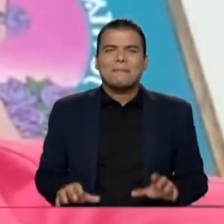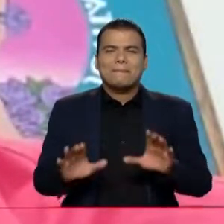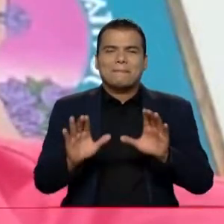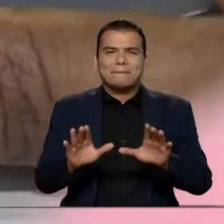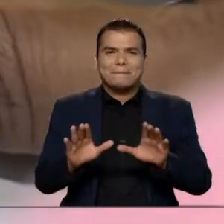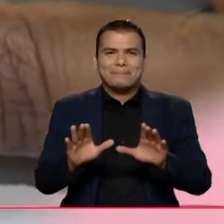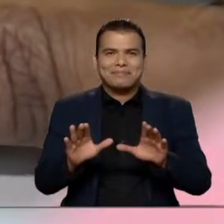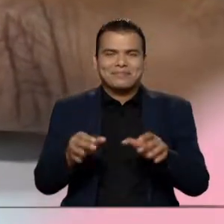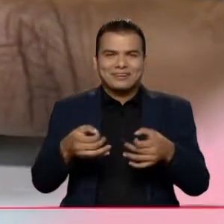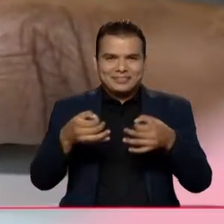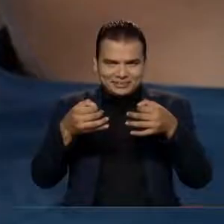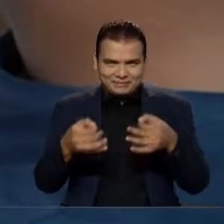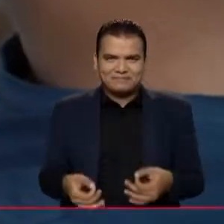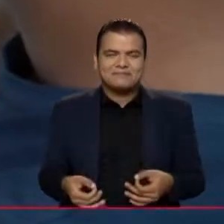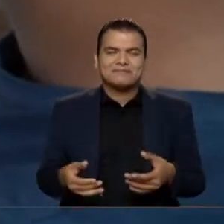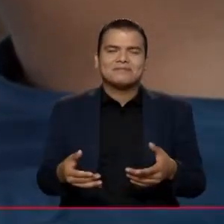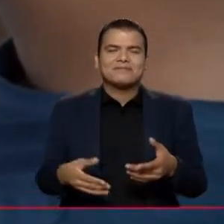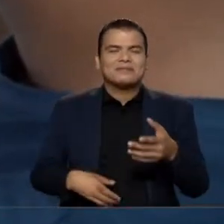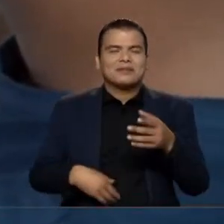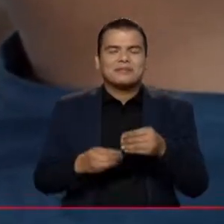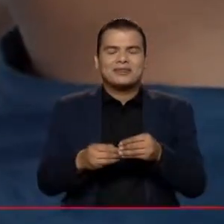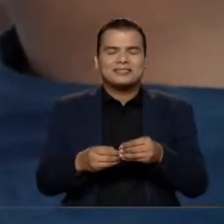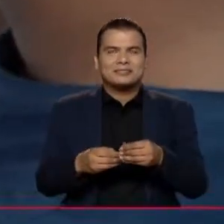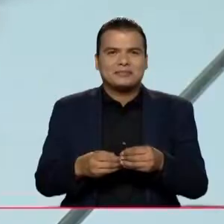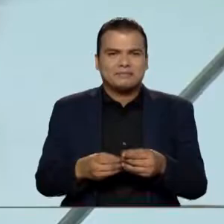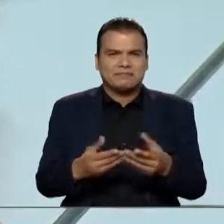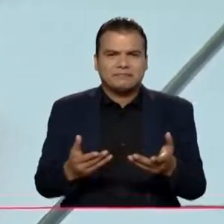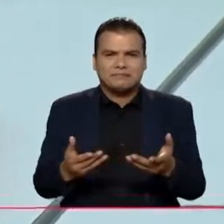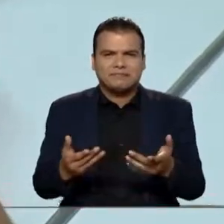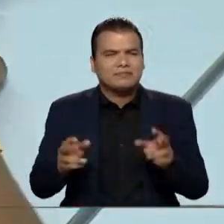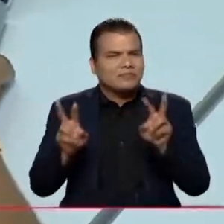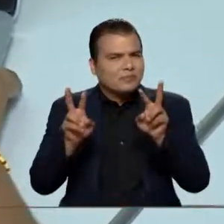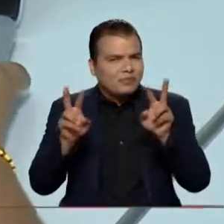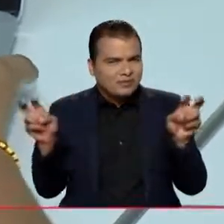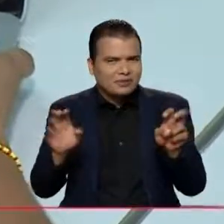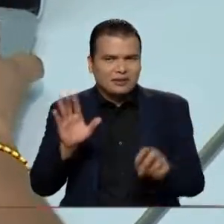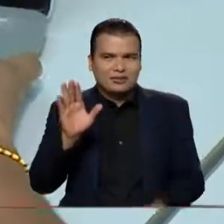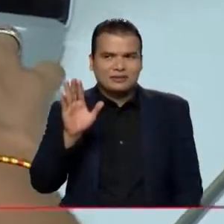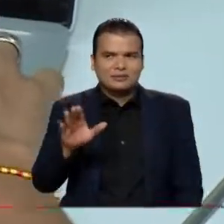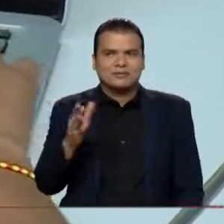este rango poblacional. Finalmente, en materia de